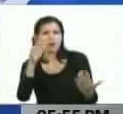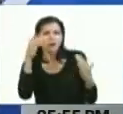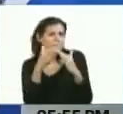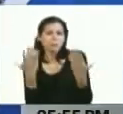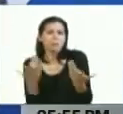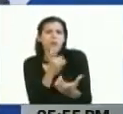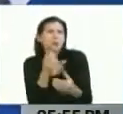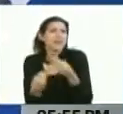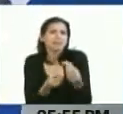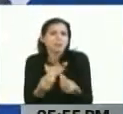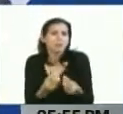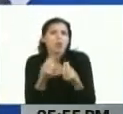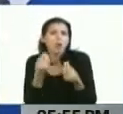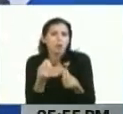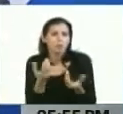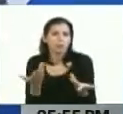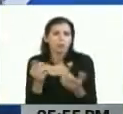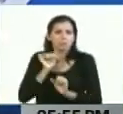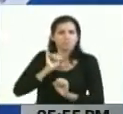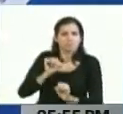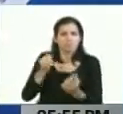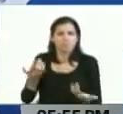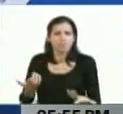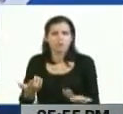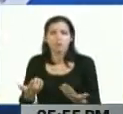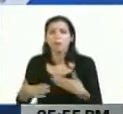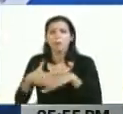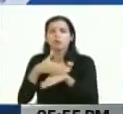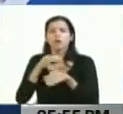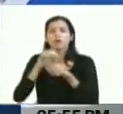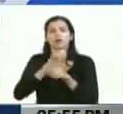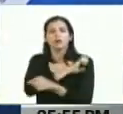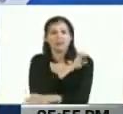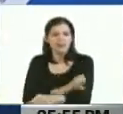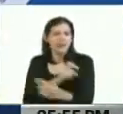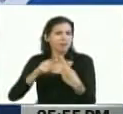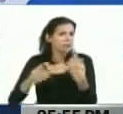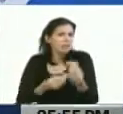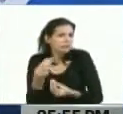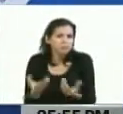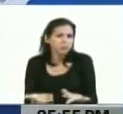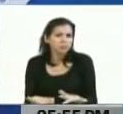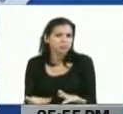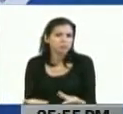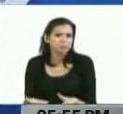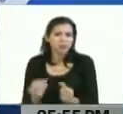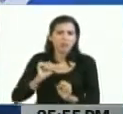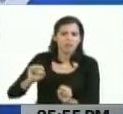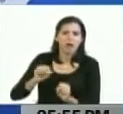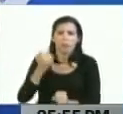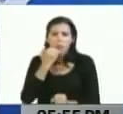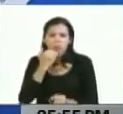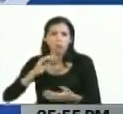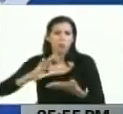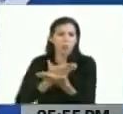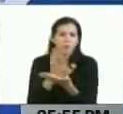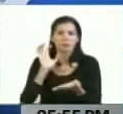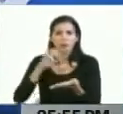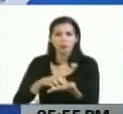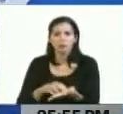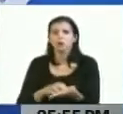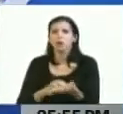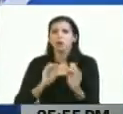le pregunto al ministro Mota Domínguez, ¿qué podrían hacer? Desde el Ministerio de Energía Eléctrica tal vez, abogando a los tribunales, a otras autoridades del Estado